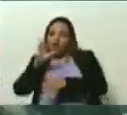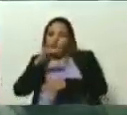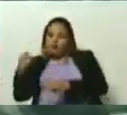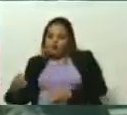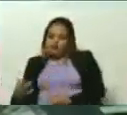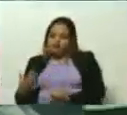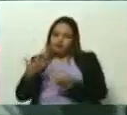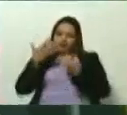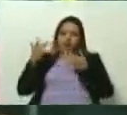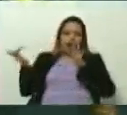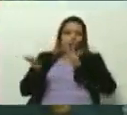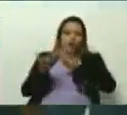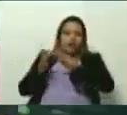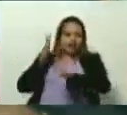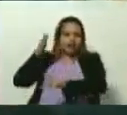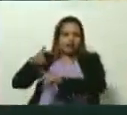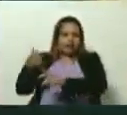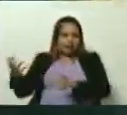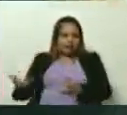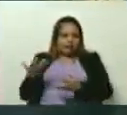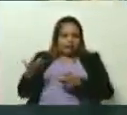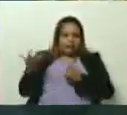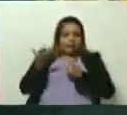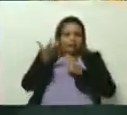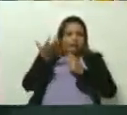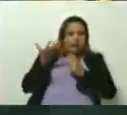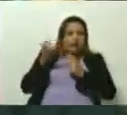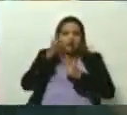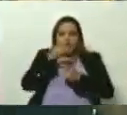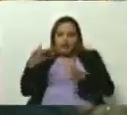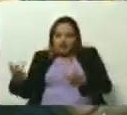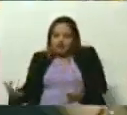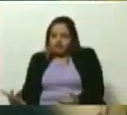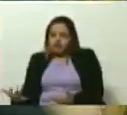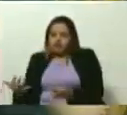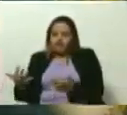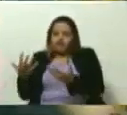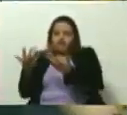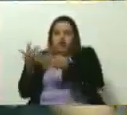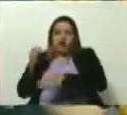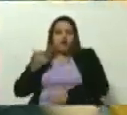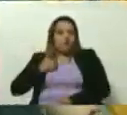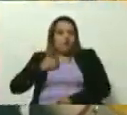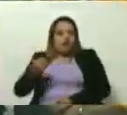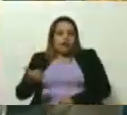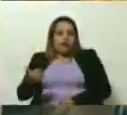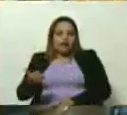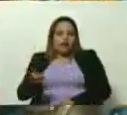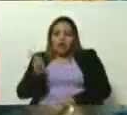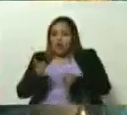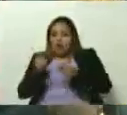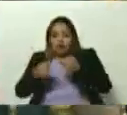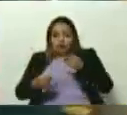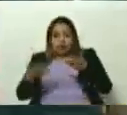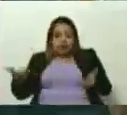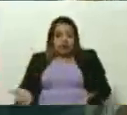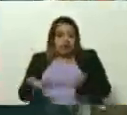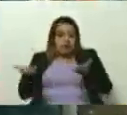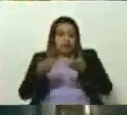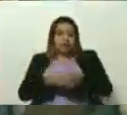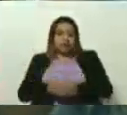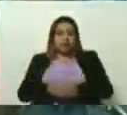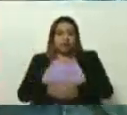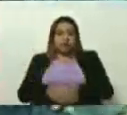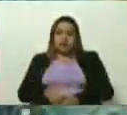tenga contacto directo con las llamas y mucho menos con el vapor que emana cualquier producto que se esté quemando. Importante,